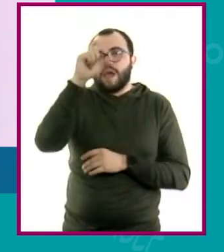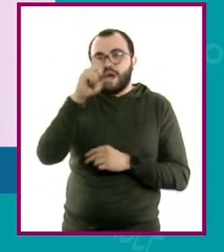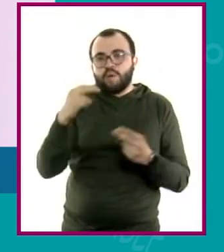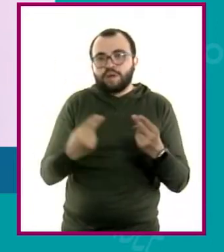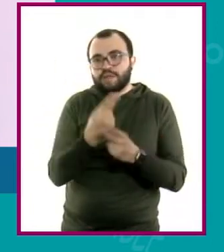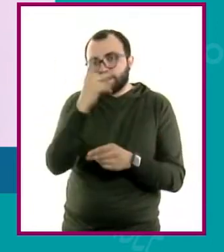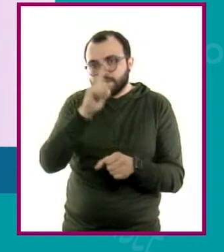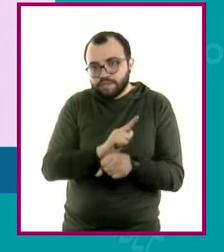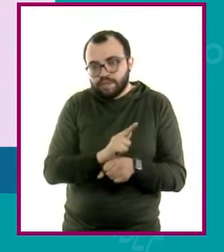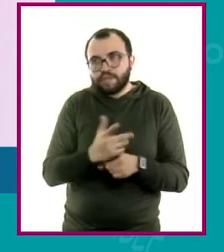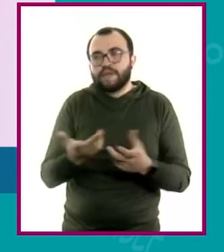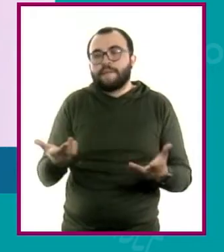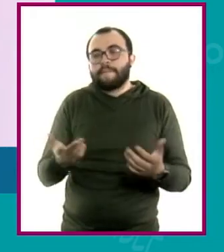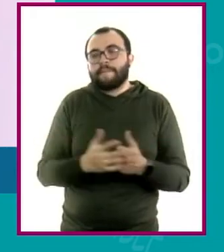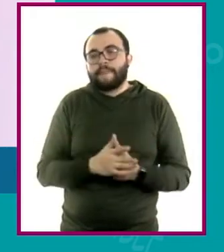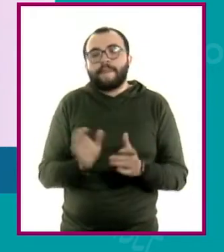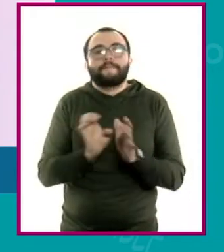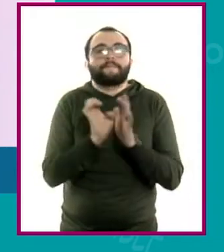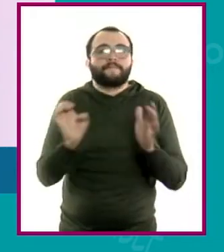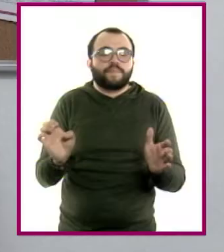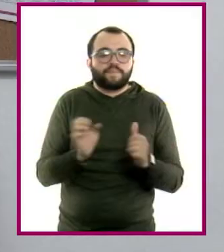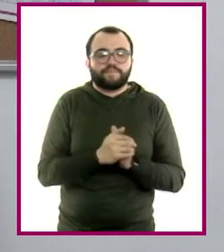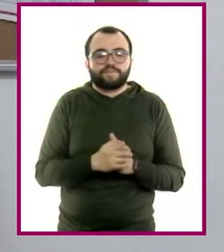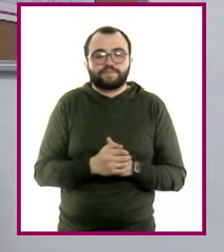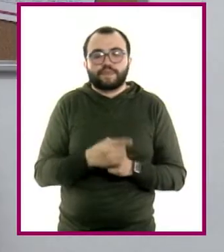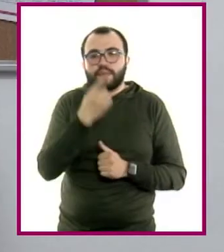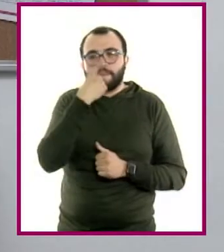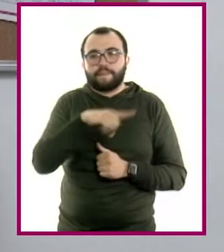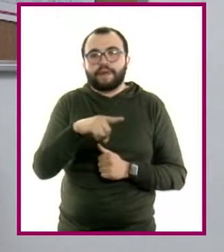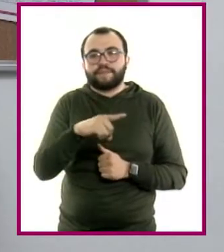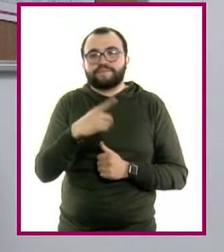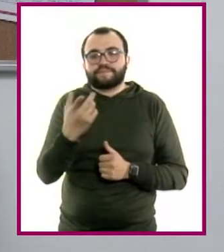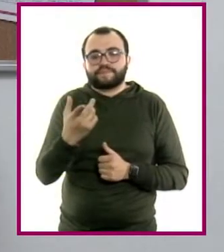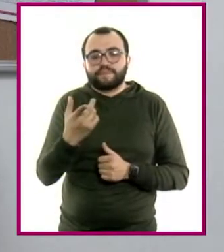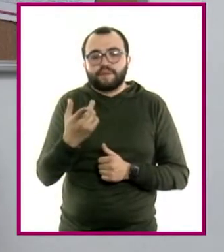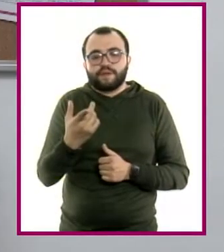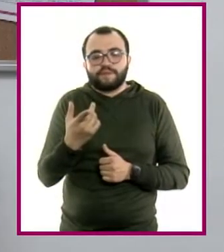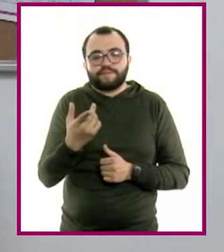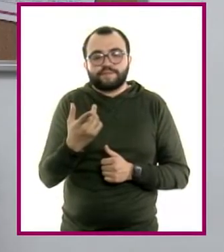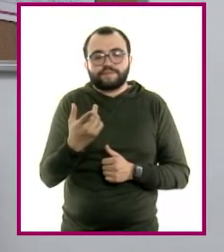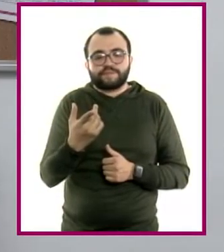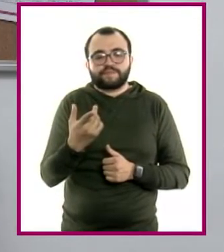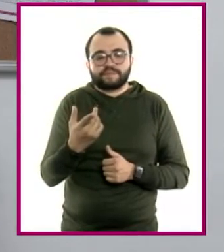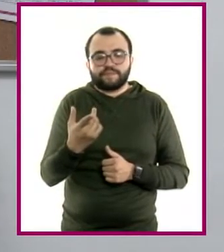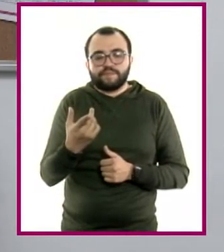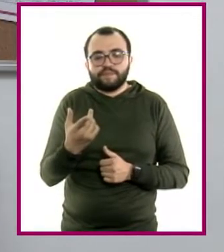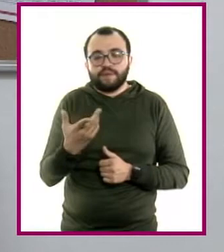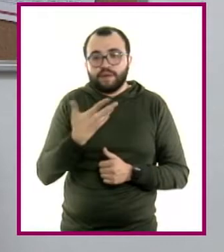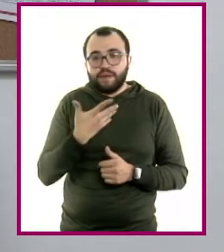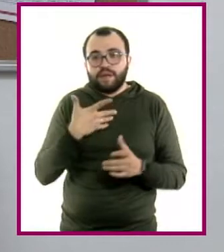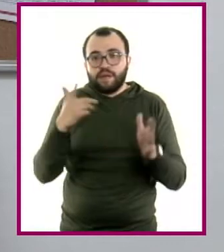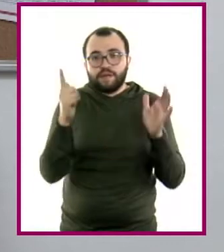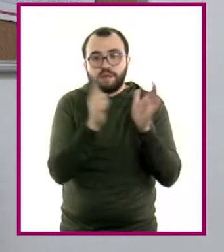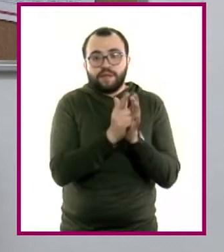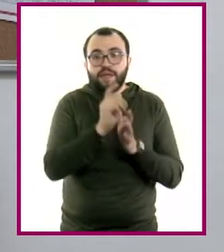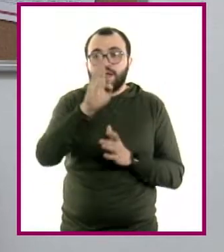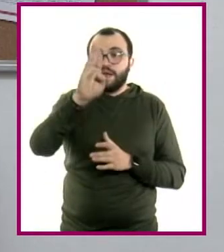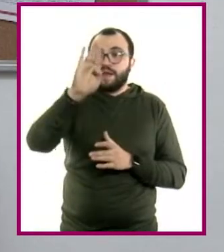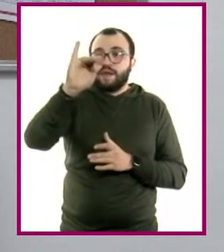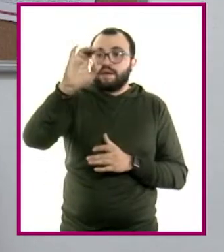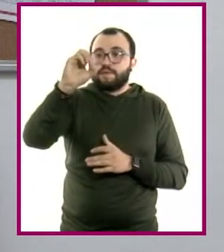la ley de aguas nacionales, por ejemplo, para el área de biodiversidad contamos con la ley de